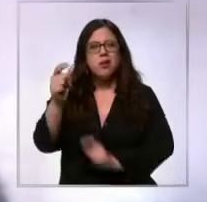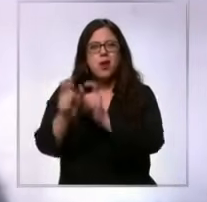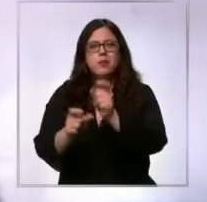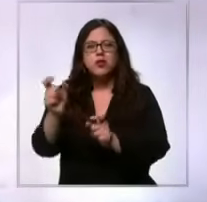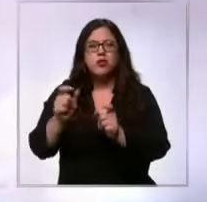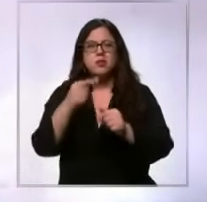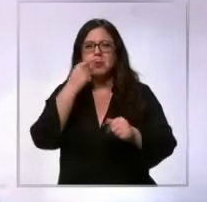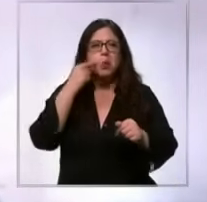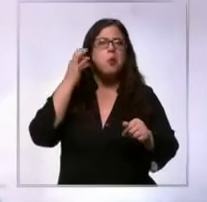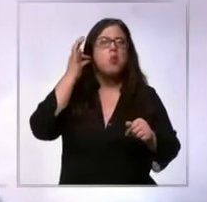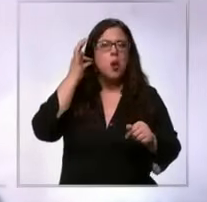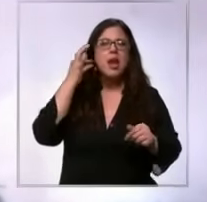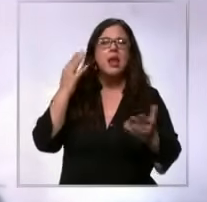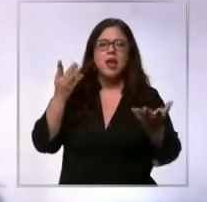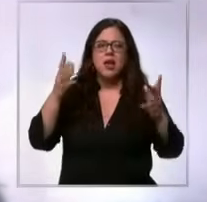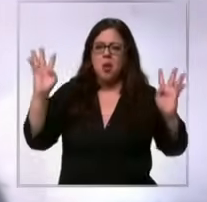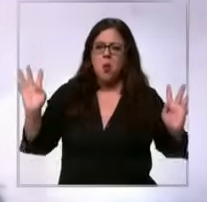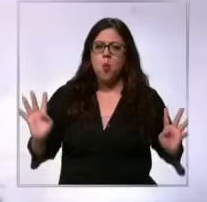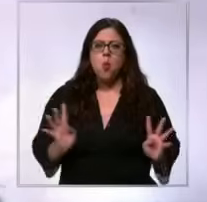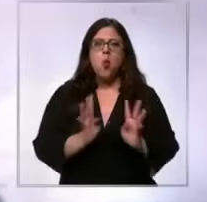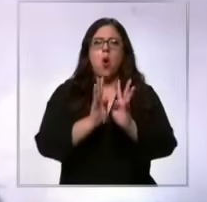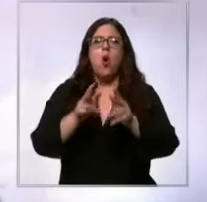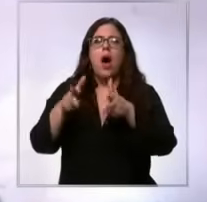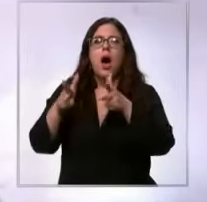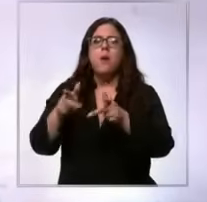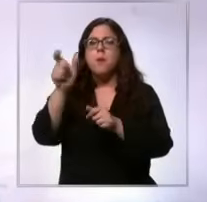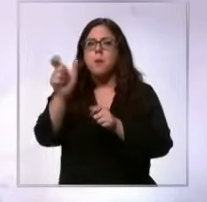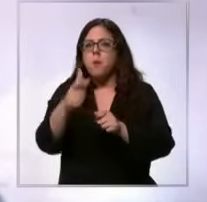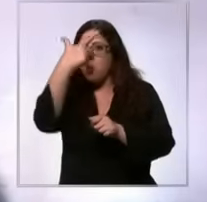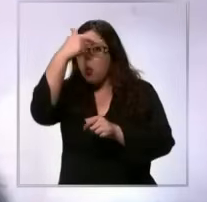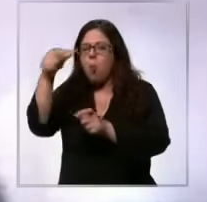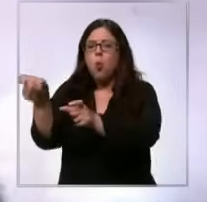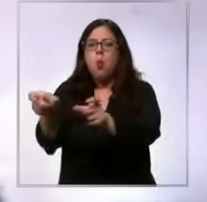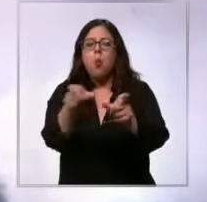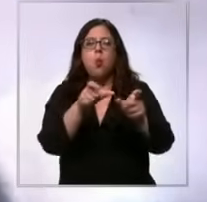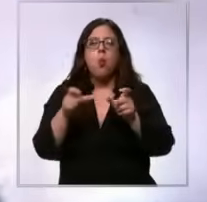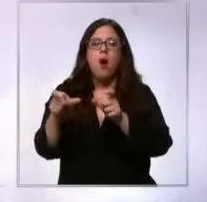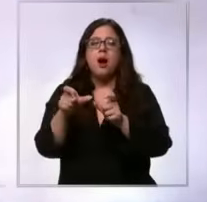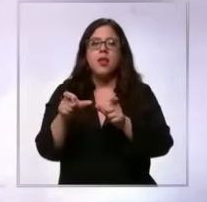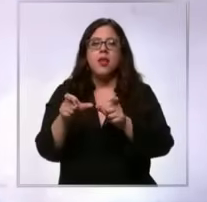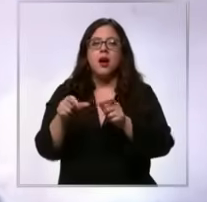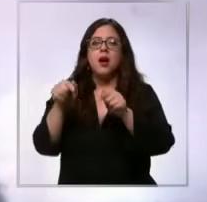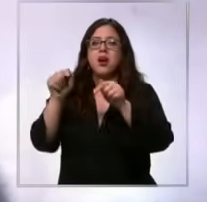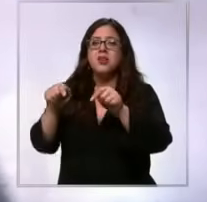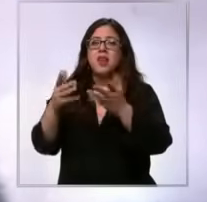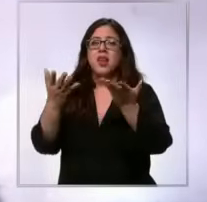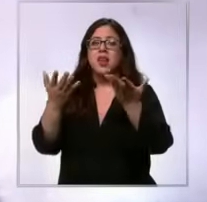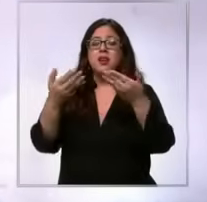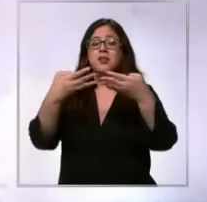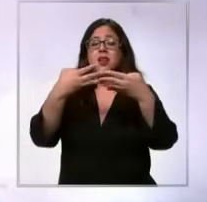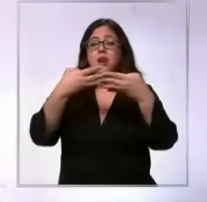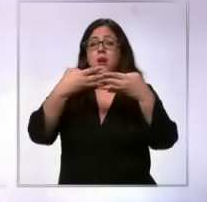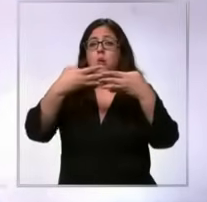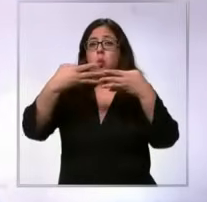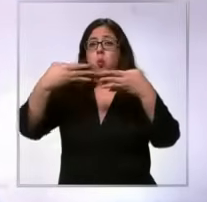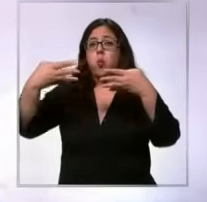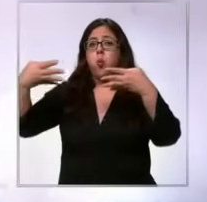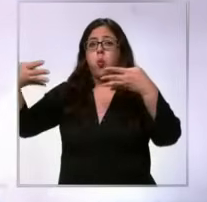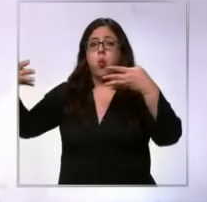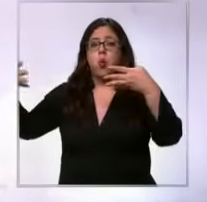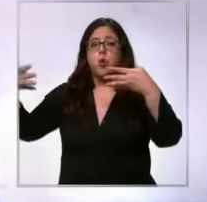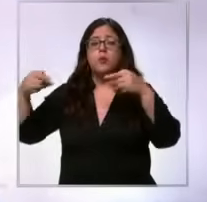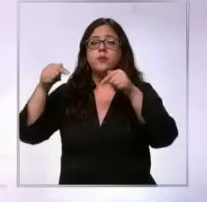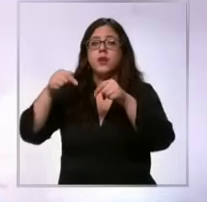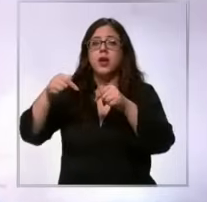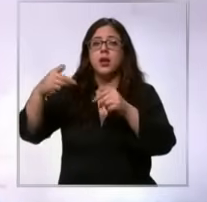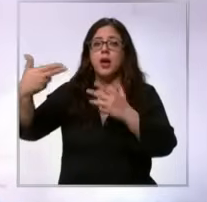entre hombres y mujeres. Y amenazaron al guardia, y el guardia les tuvo que abrir la reja. Apuntaron